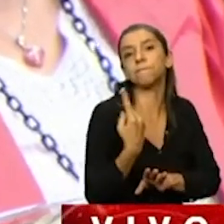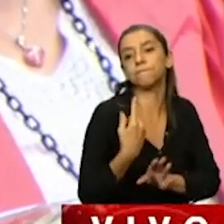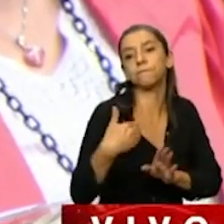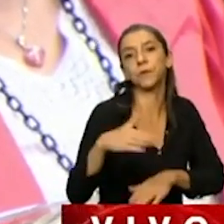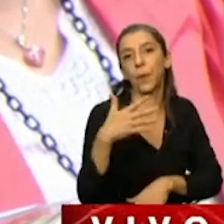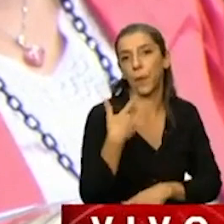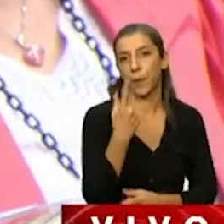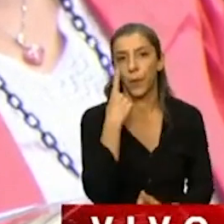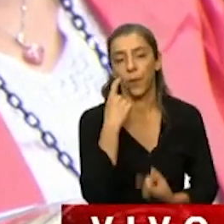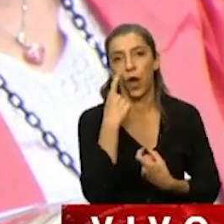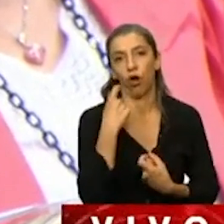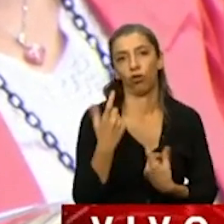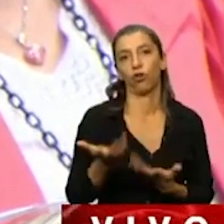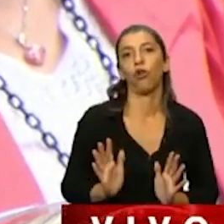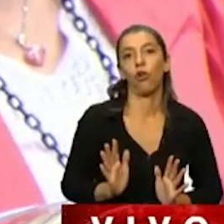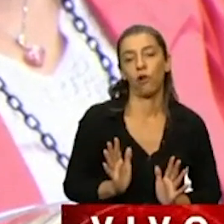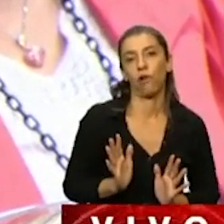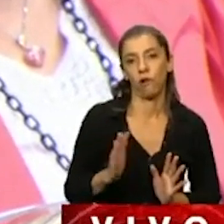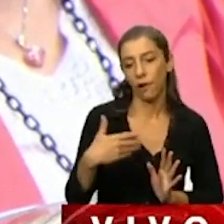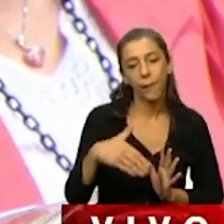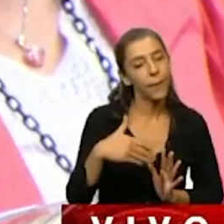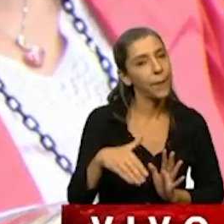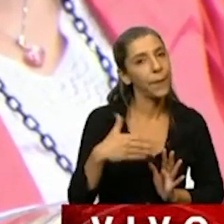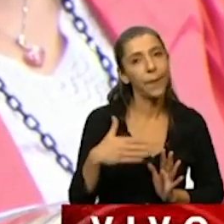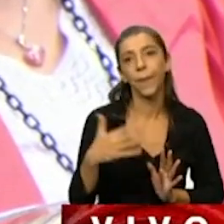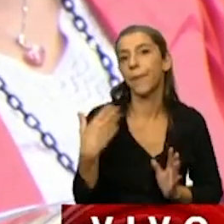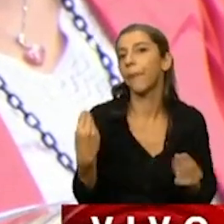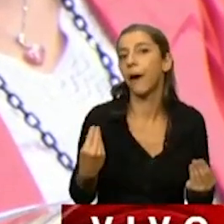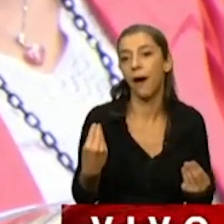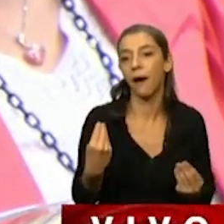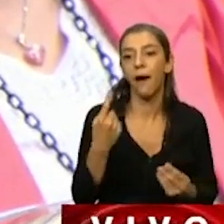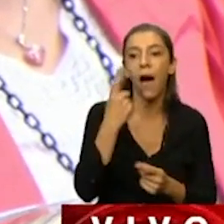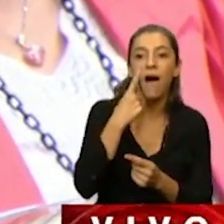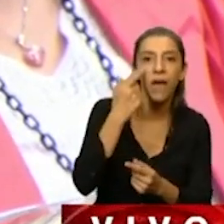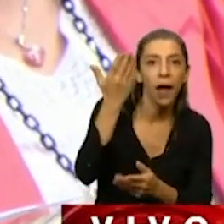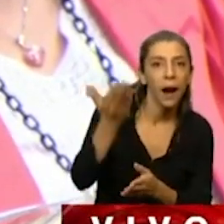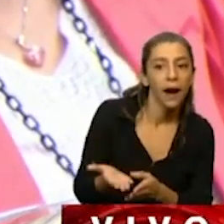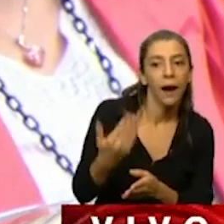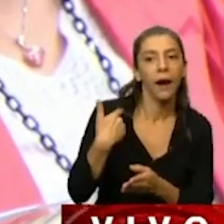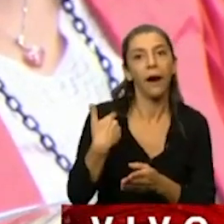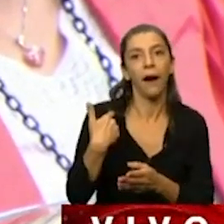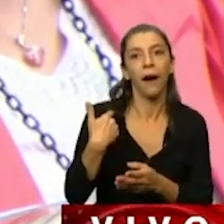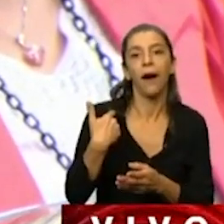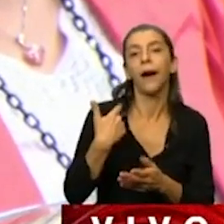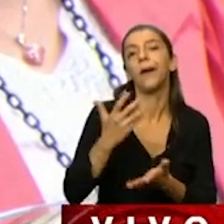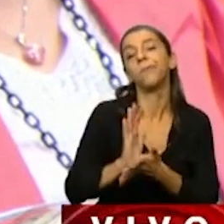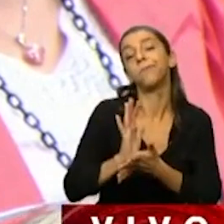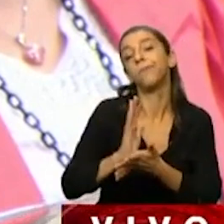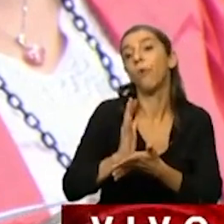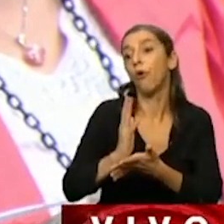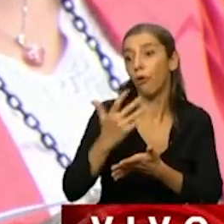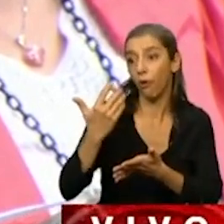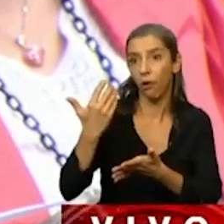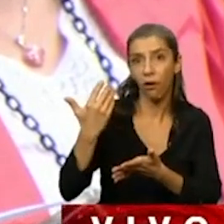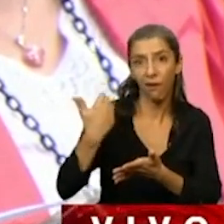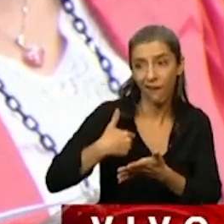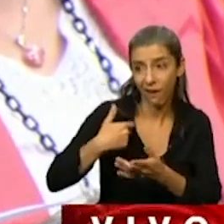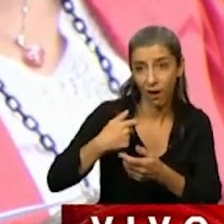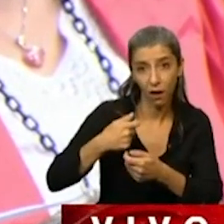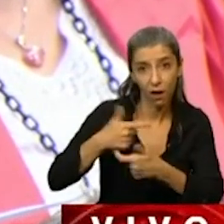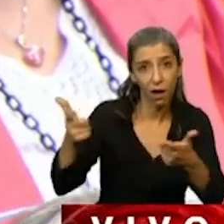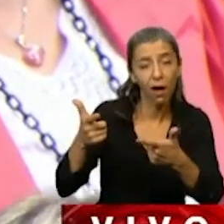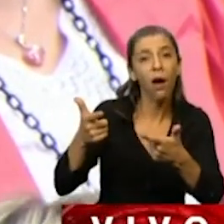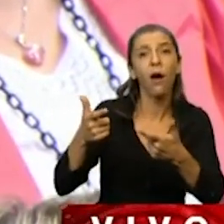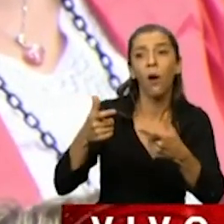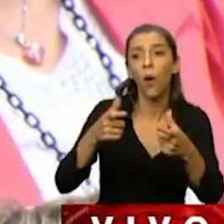controlar que no le entregue un bono en dólares de miles de millones